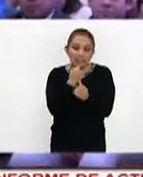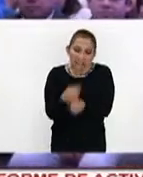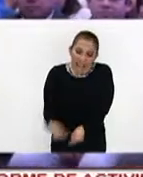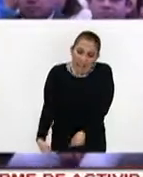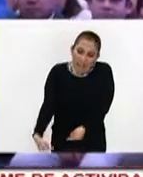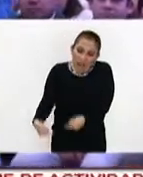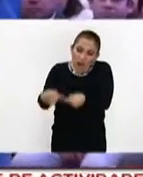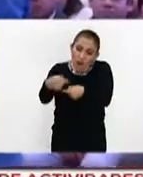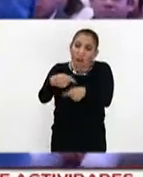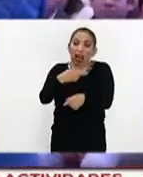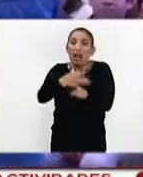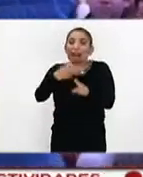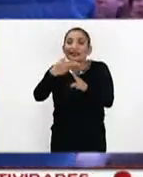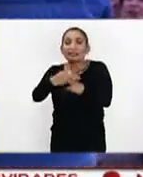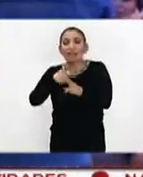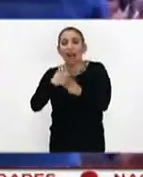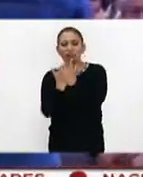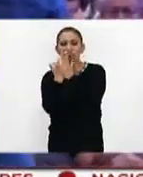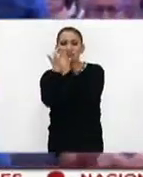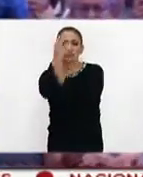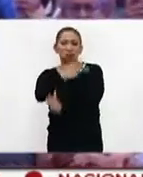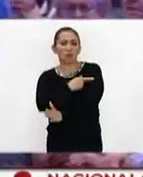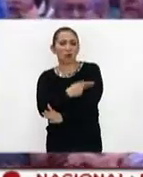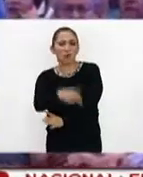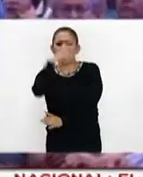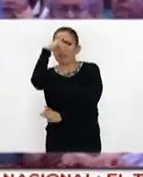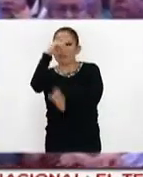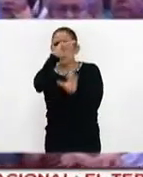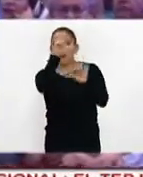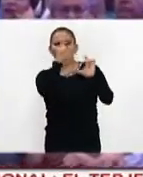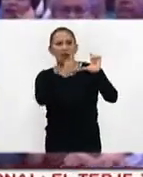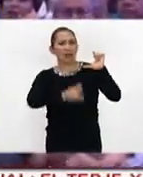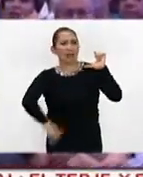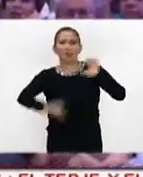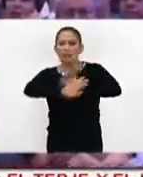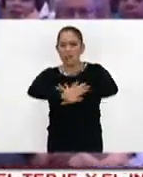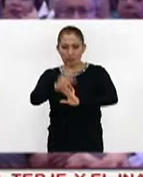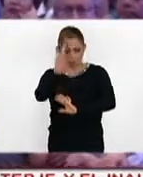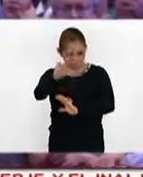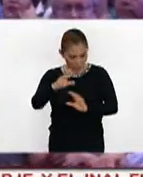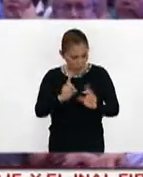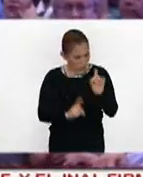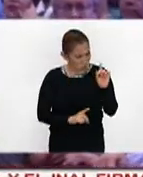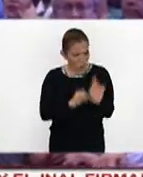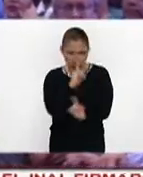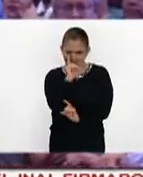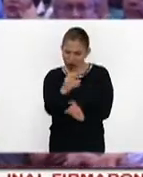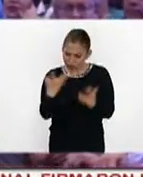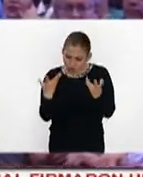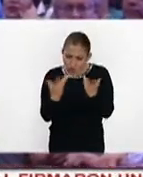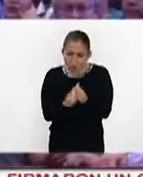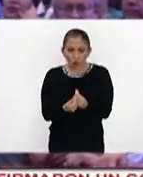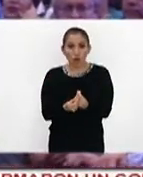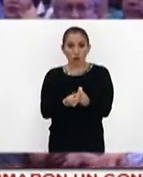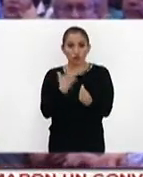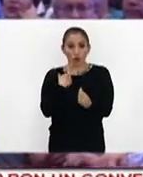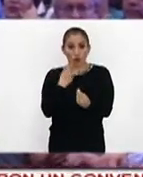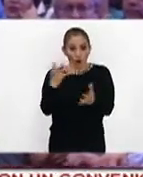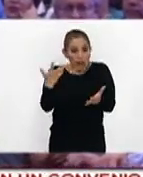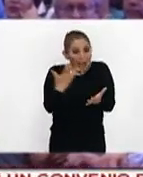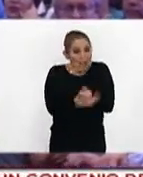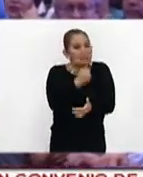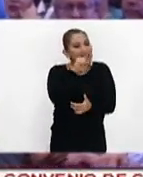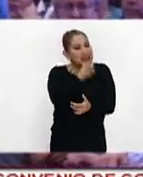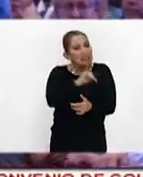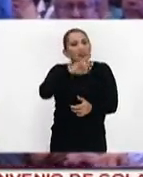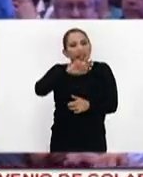niñez, terminando con la pobreza extrema en el país, y no tengan ninguna duda, juntos no solamente vamos a